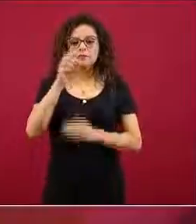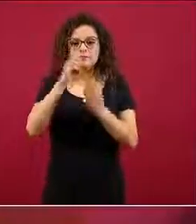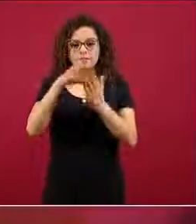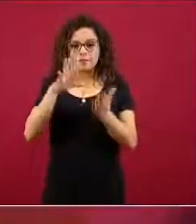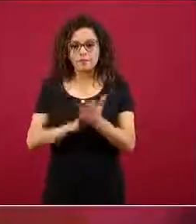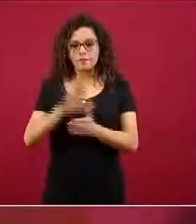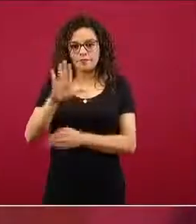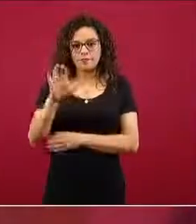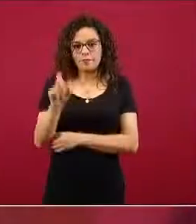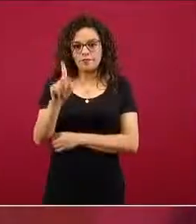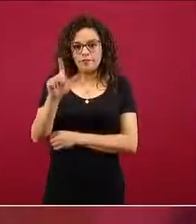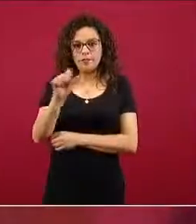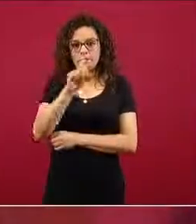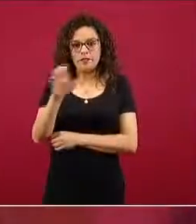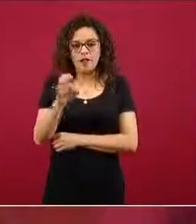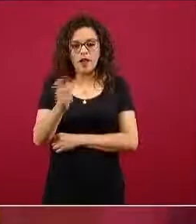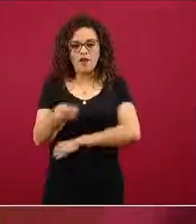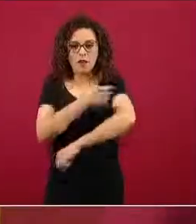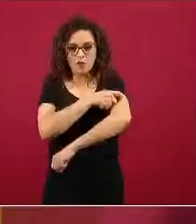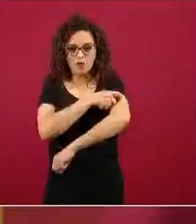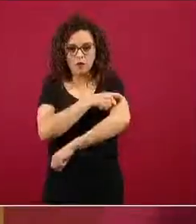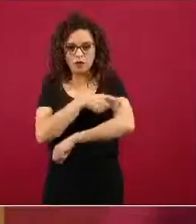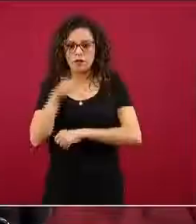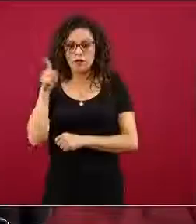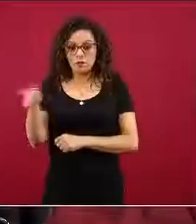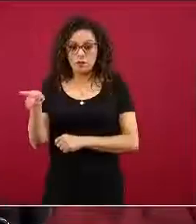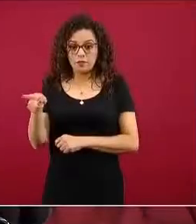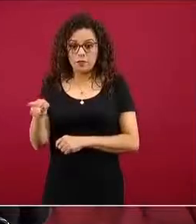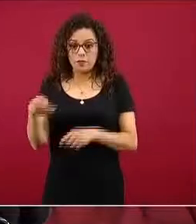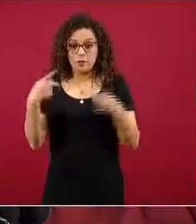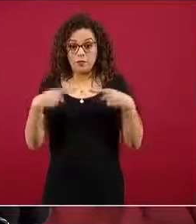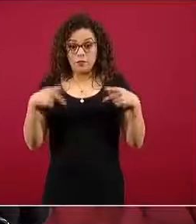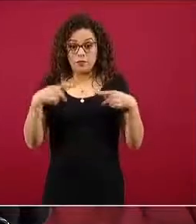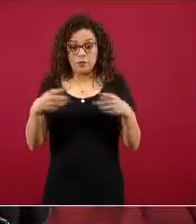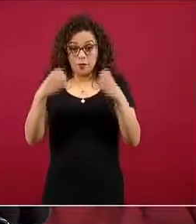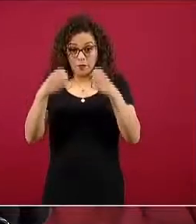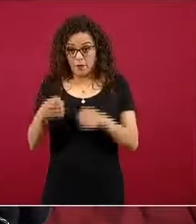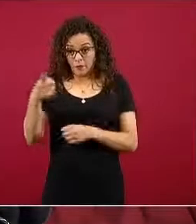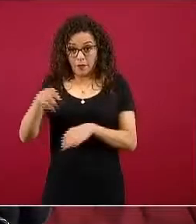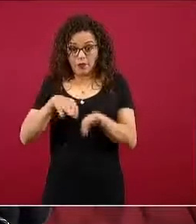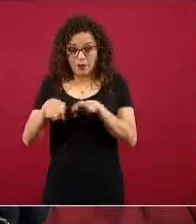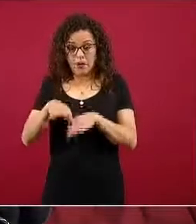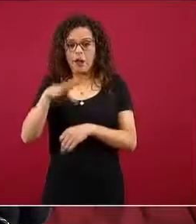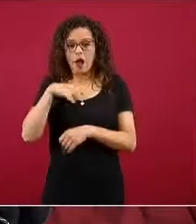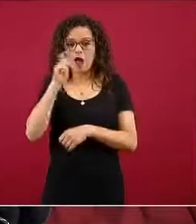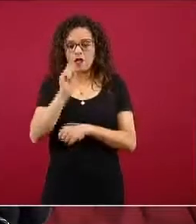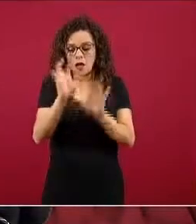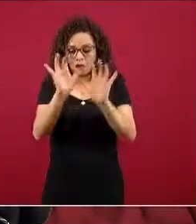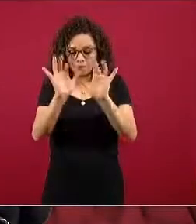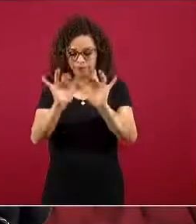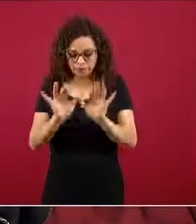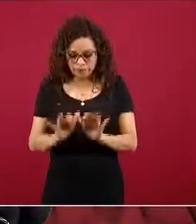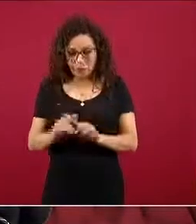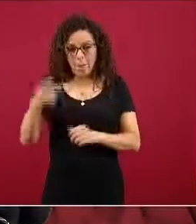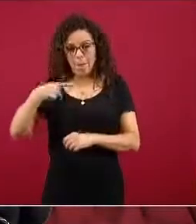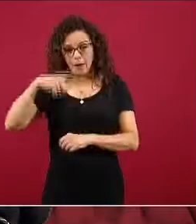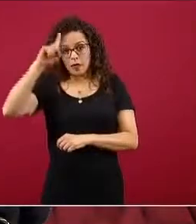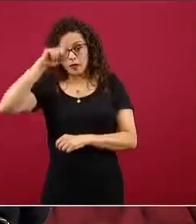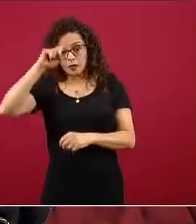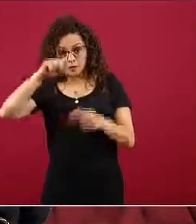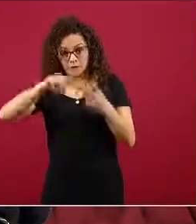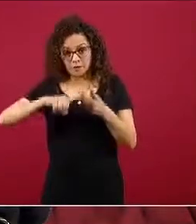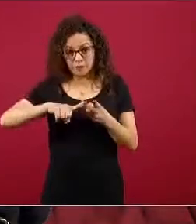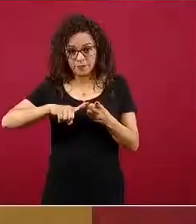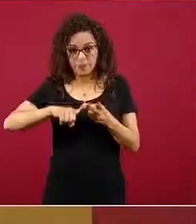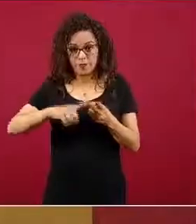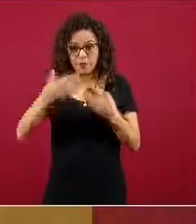vacunación. Está el personal que operará, tenemos capturista, la persona que orientará en los detalles de la